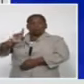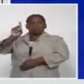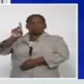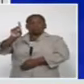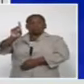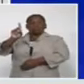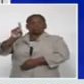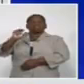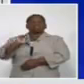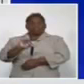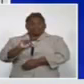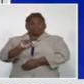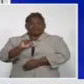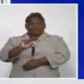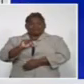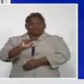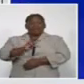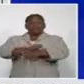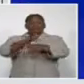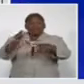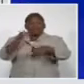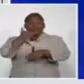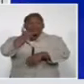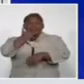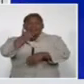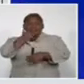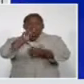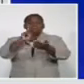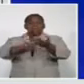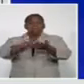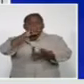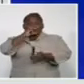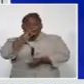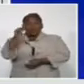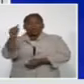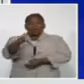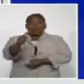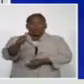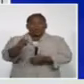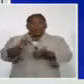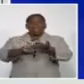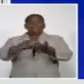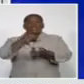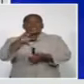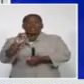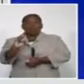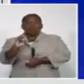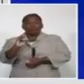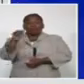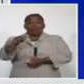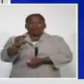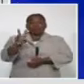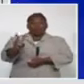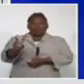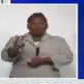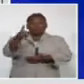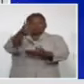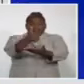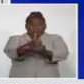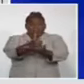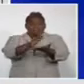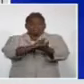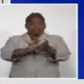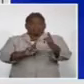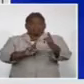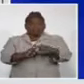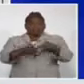con la mayor tasa en Pedro Betancur, Agüey Grande, Pericos, Jovellanos y el municipio cabecera.